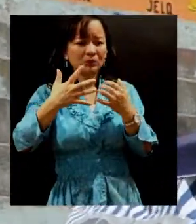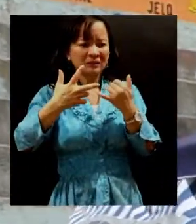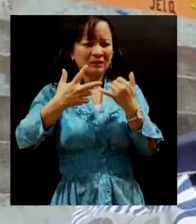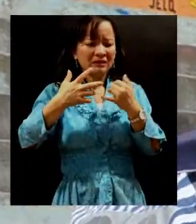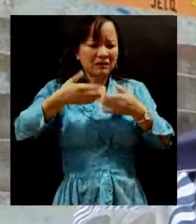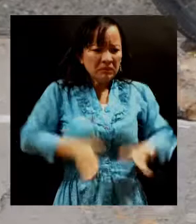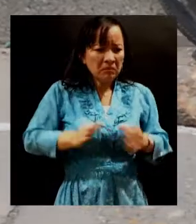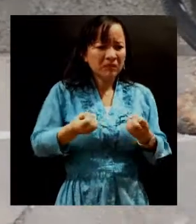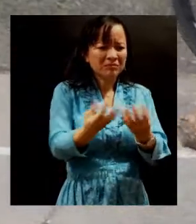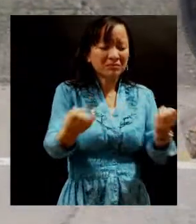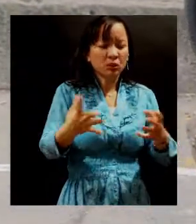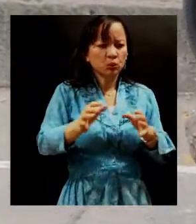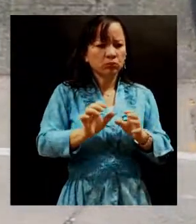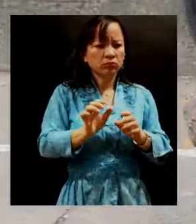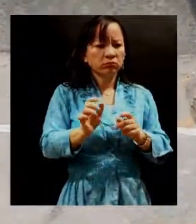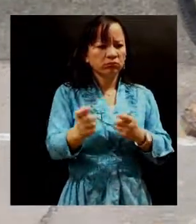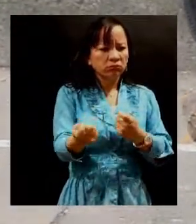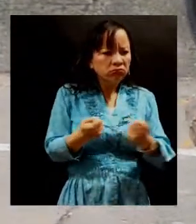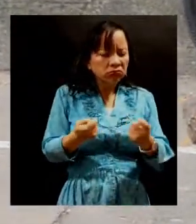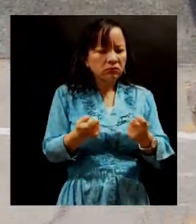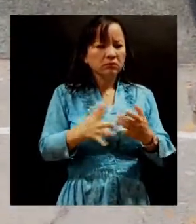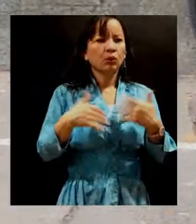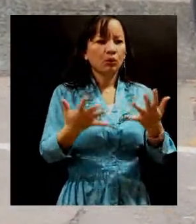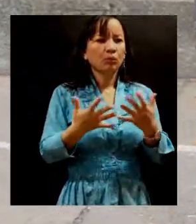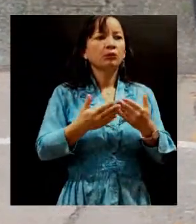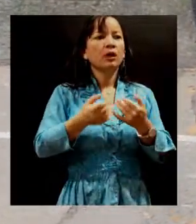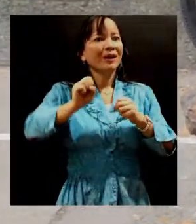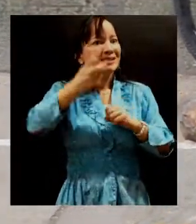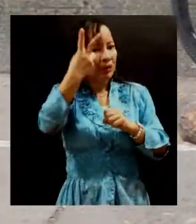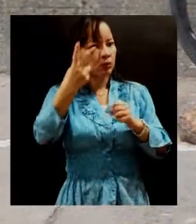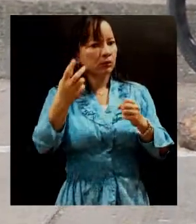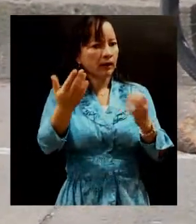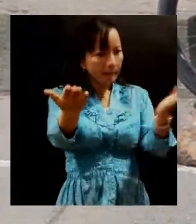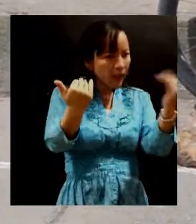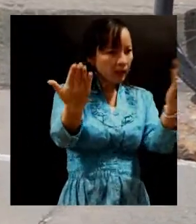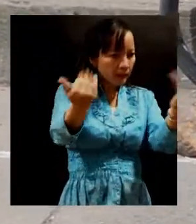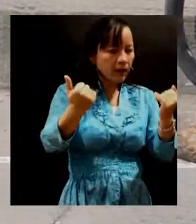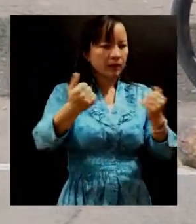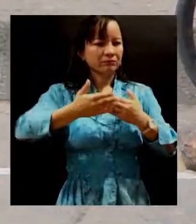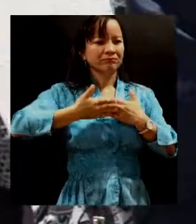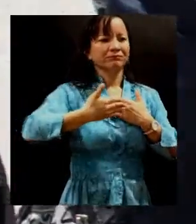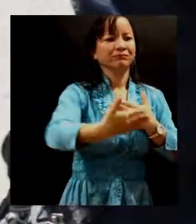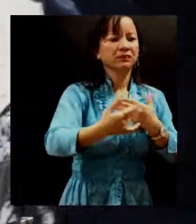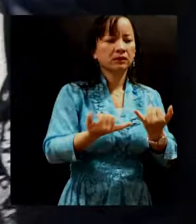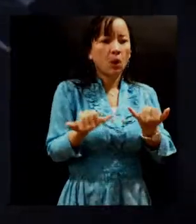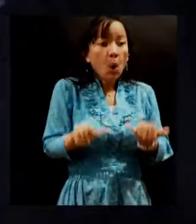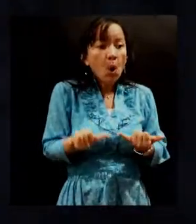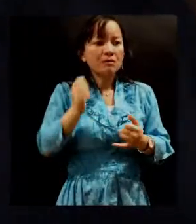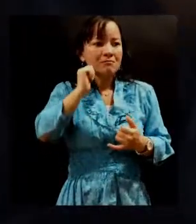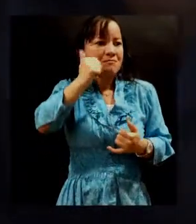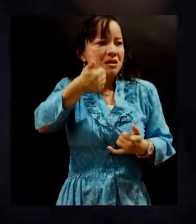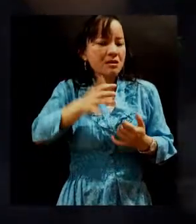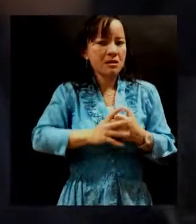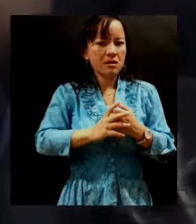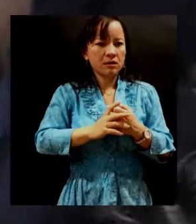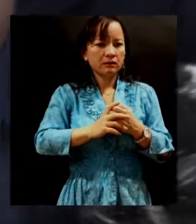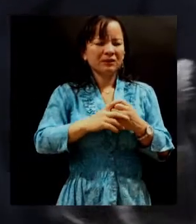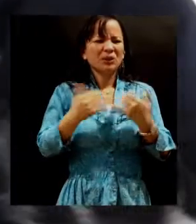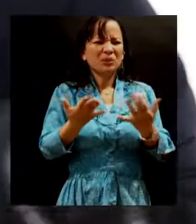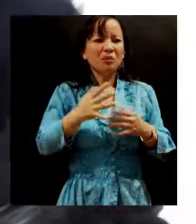menos 3.000 mascotas y así como la segunda jornada se realiza hoy en el barrio Libertador, hoy